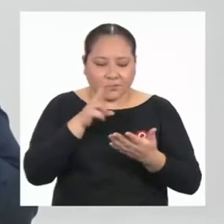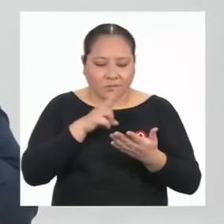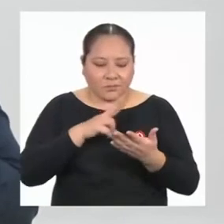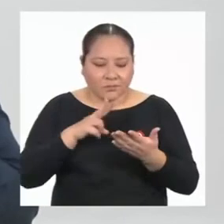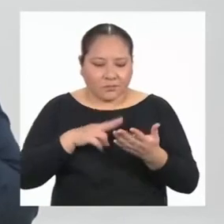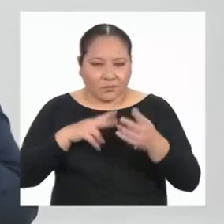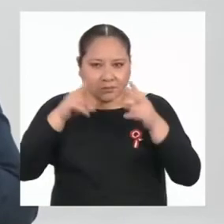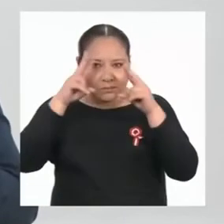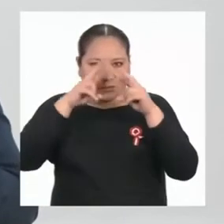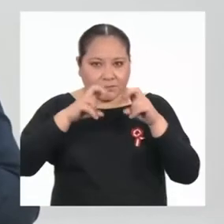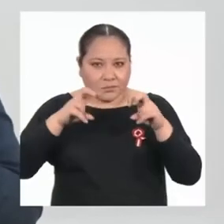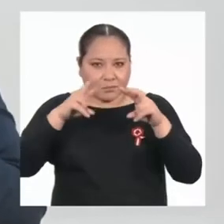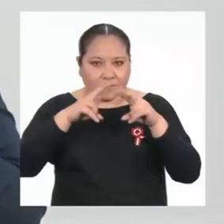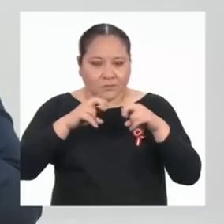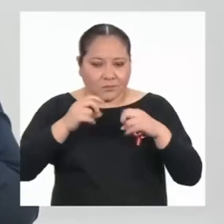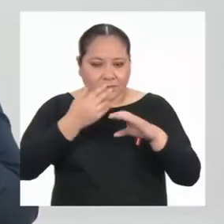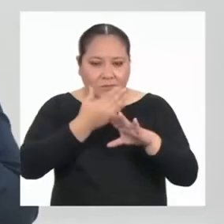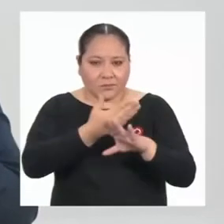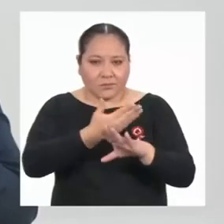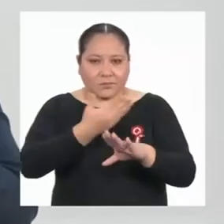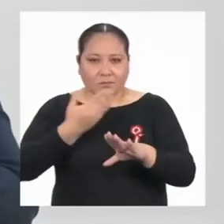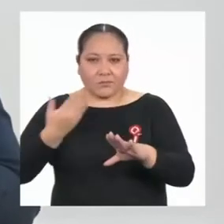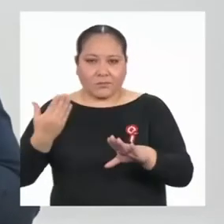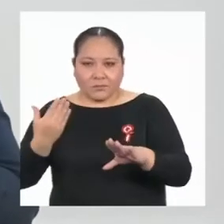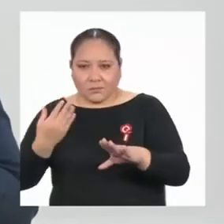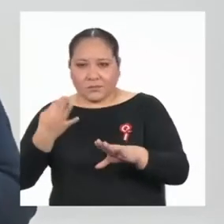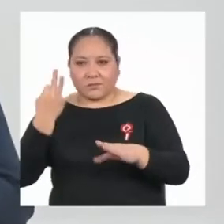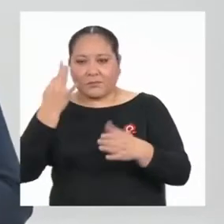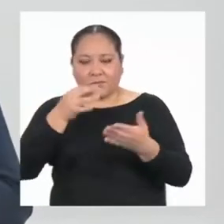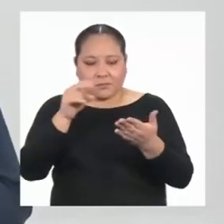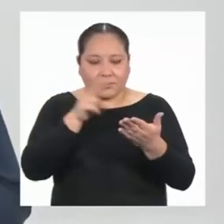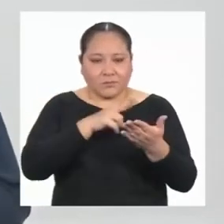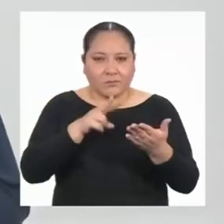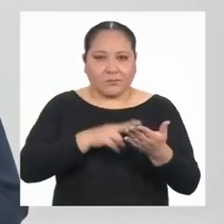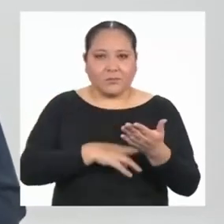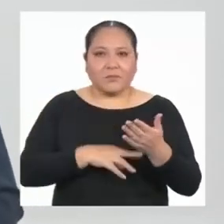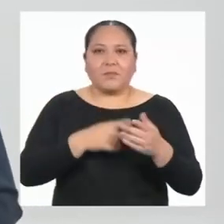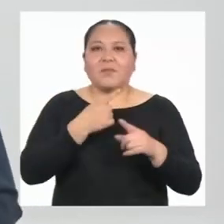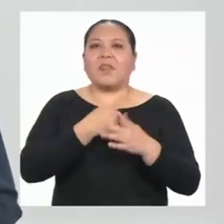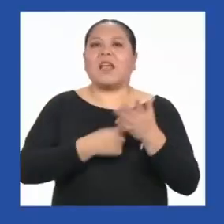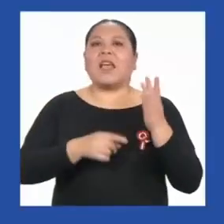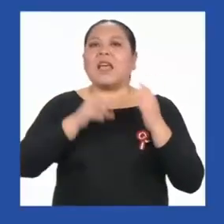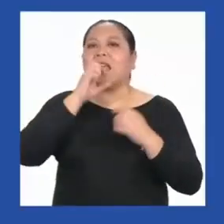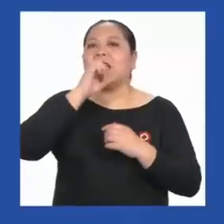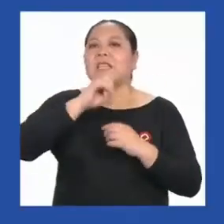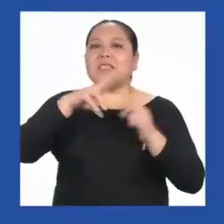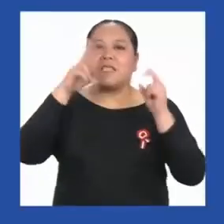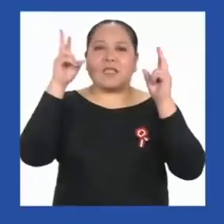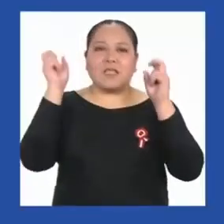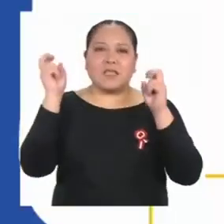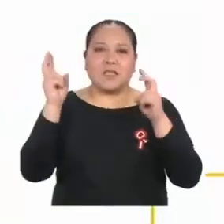un análisis previo a la lectura. ¿Qué nos dice el título?